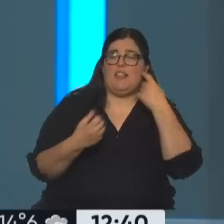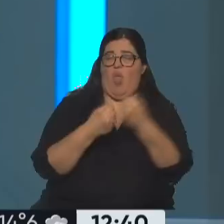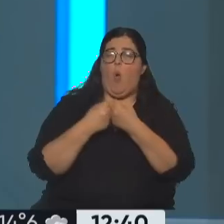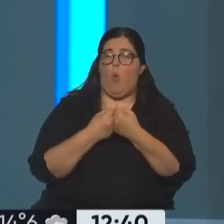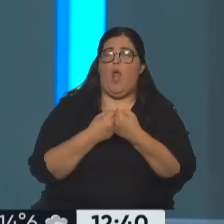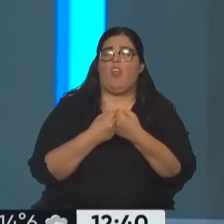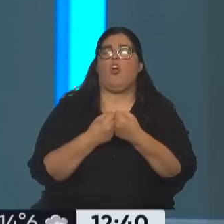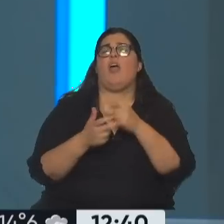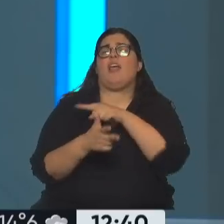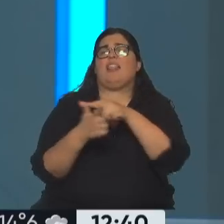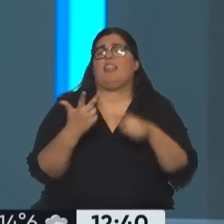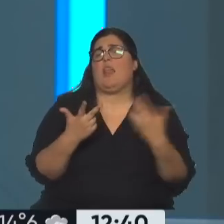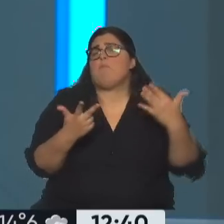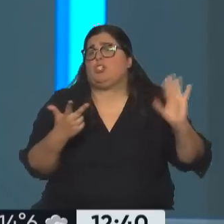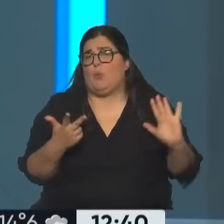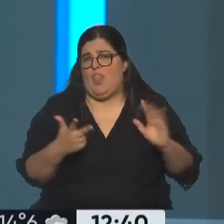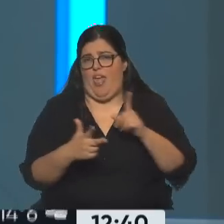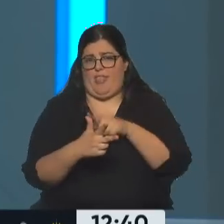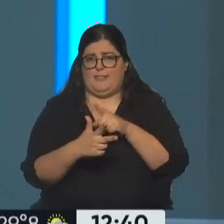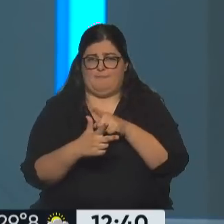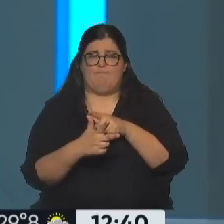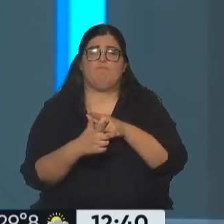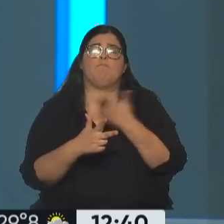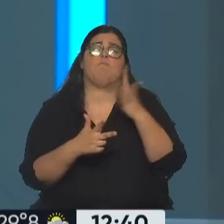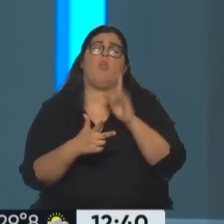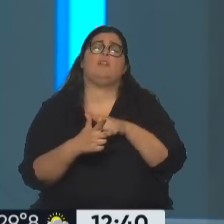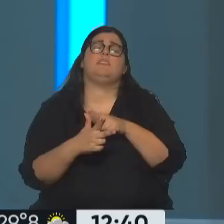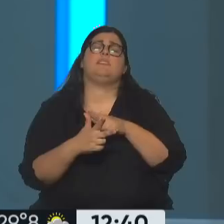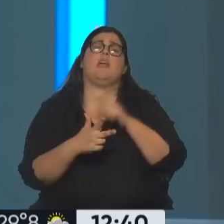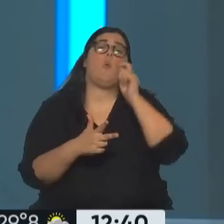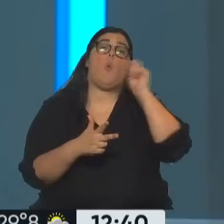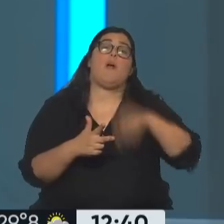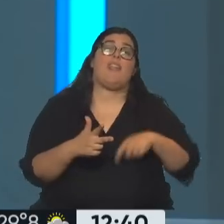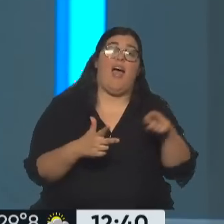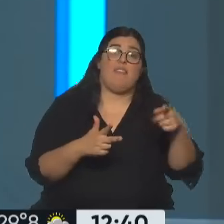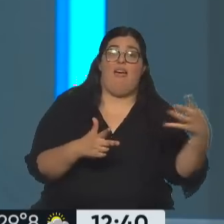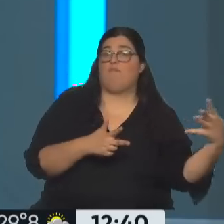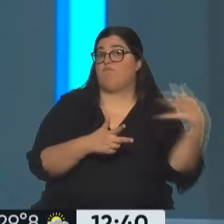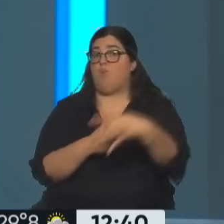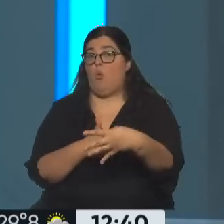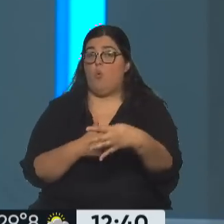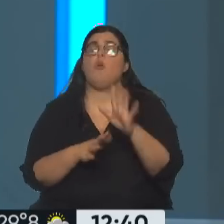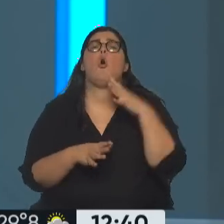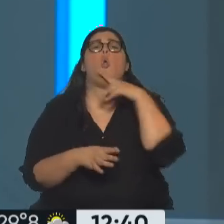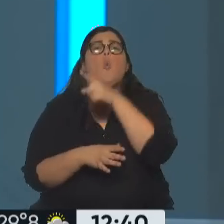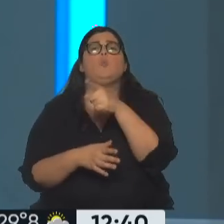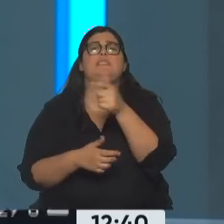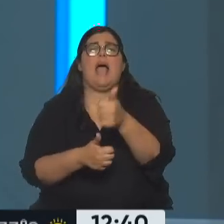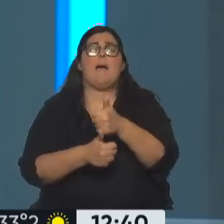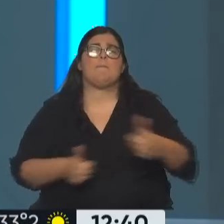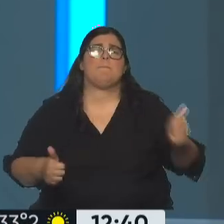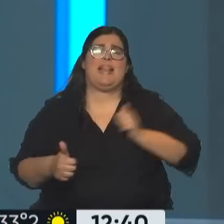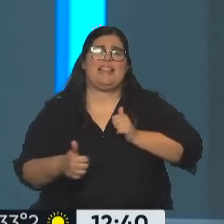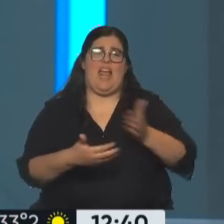tres escenarios. Uno, la contraofensiva iniciada por Ucrania, a pesar de la retirada rusa al otro lado del